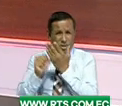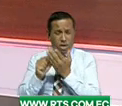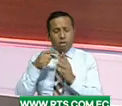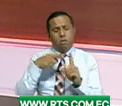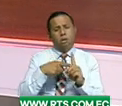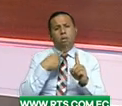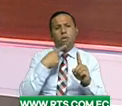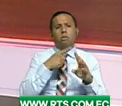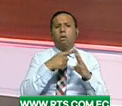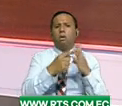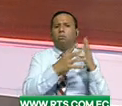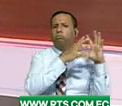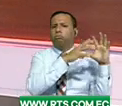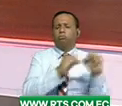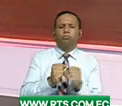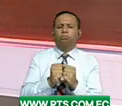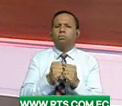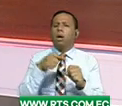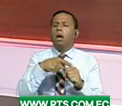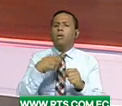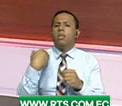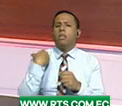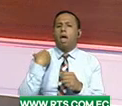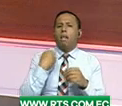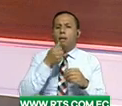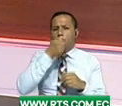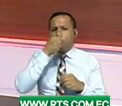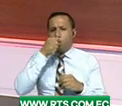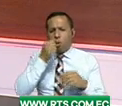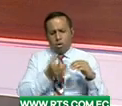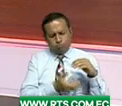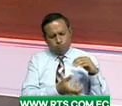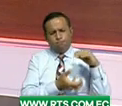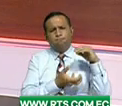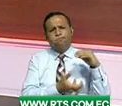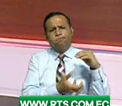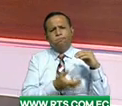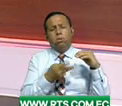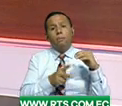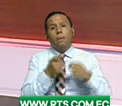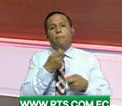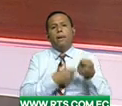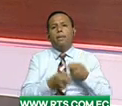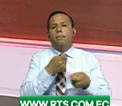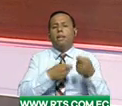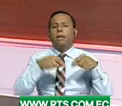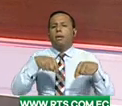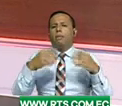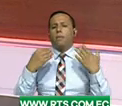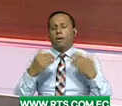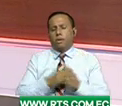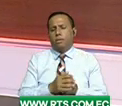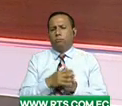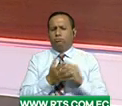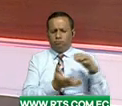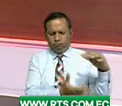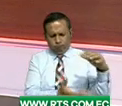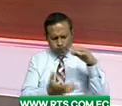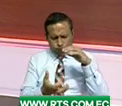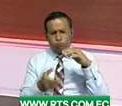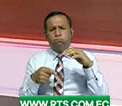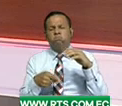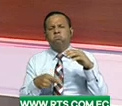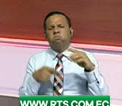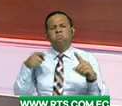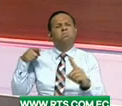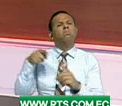presunta comercialización de media tonelada de clorhidrato de cocaína en Guayaquil. La mercadería ilícita tenía como